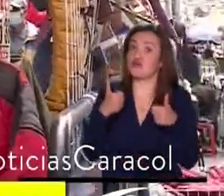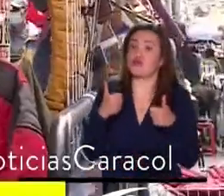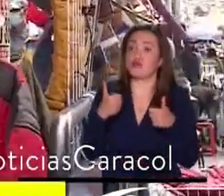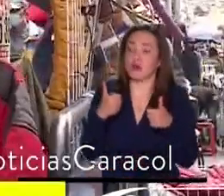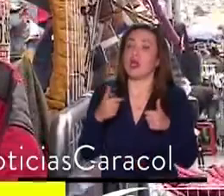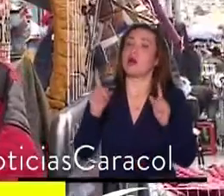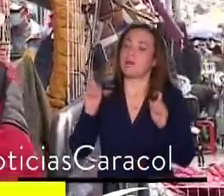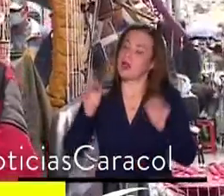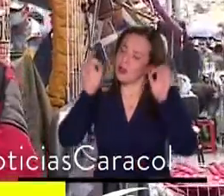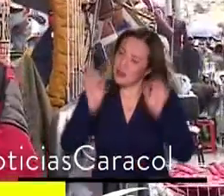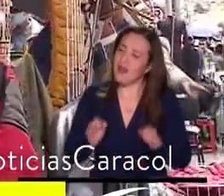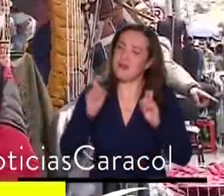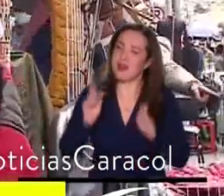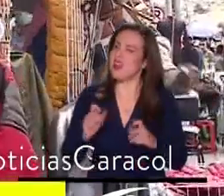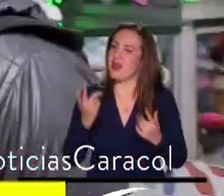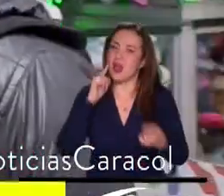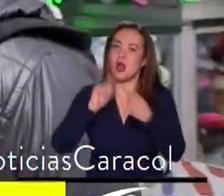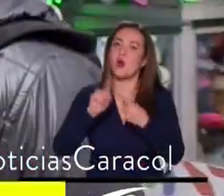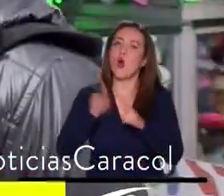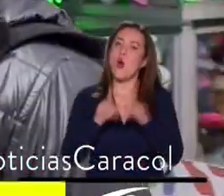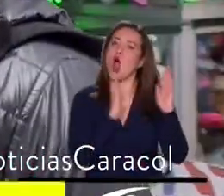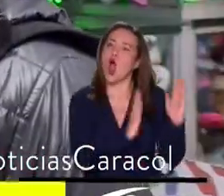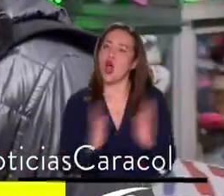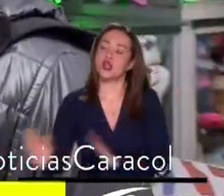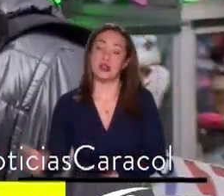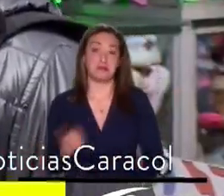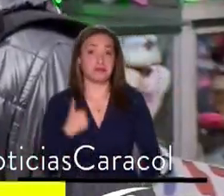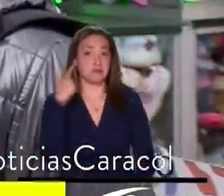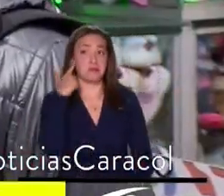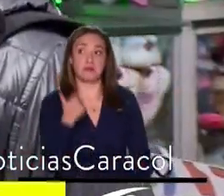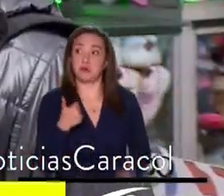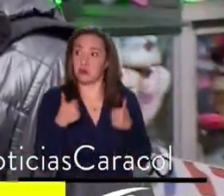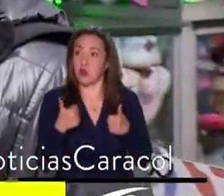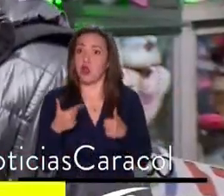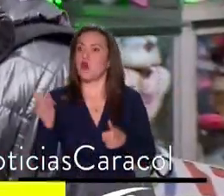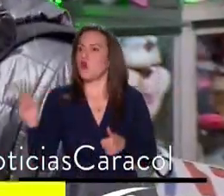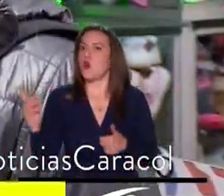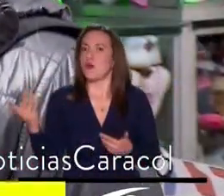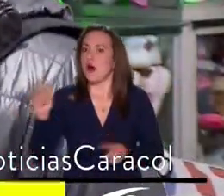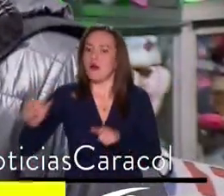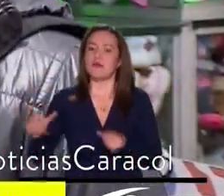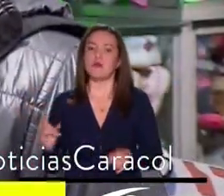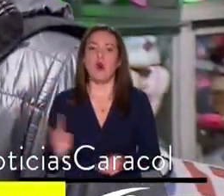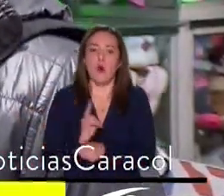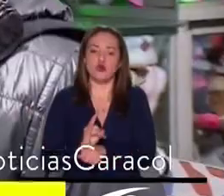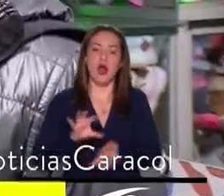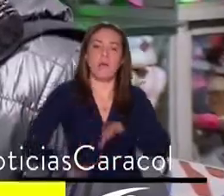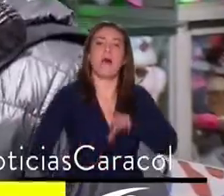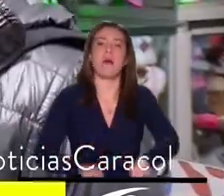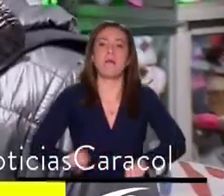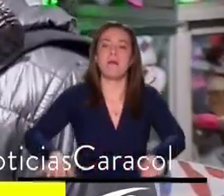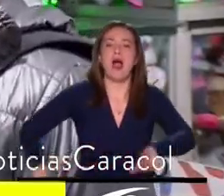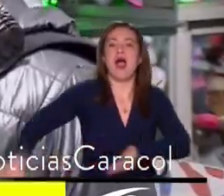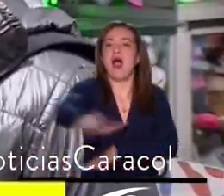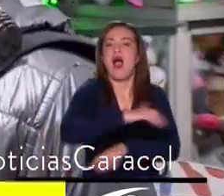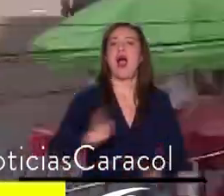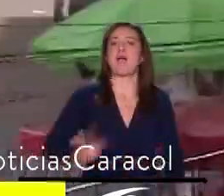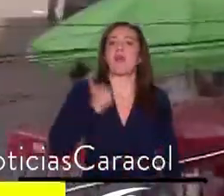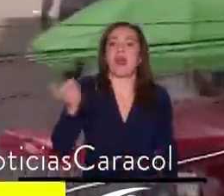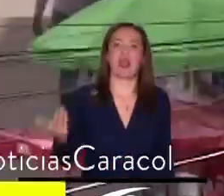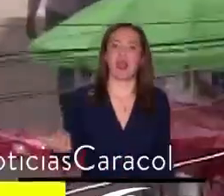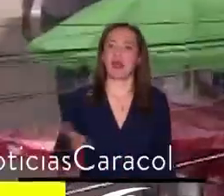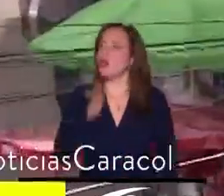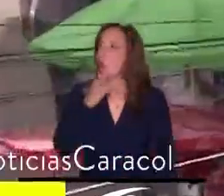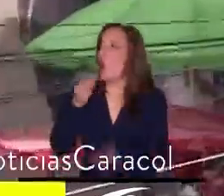y se mantenga el orden. Era muy bueno, porque pues ellos están utilizando eso, se aprovechan de eso, pues no